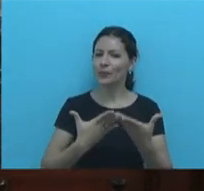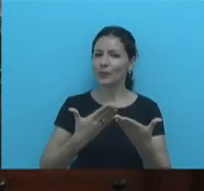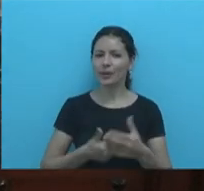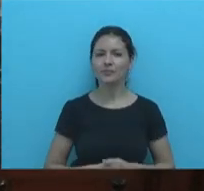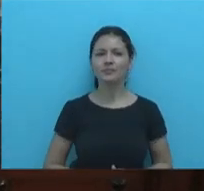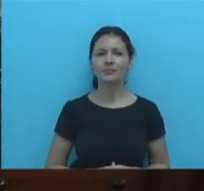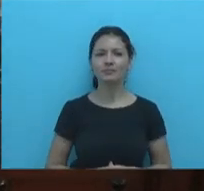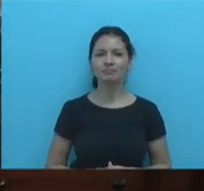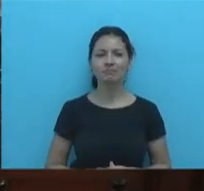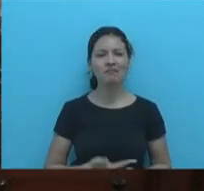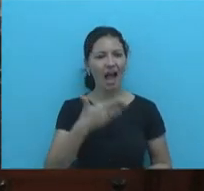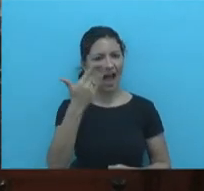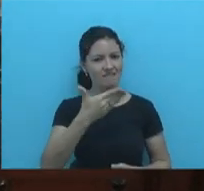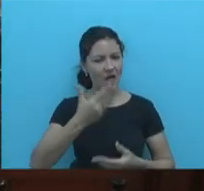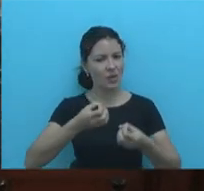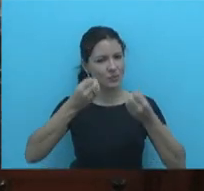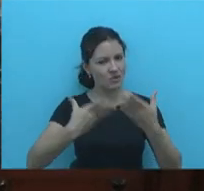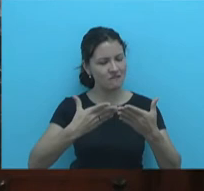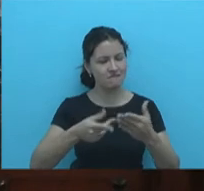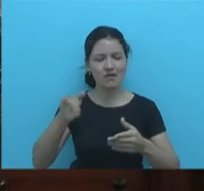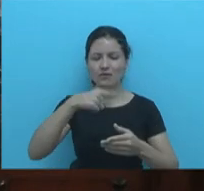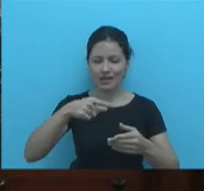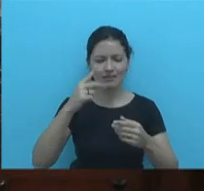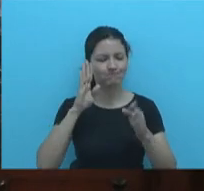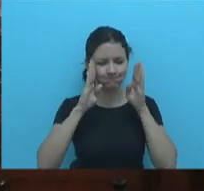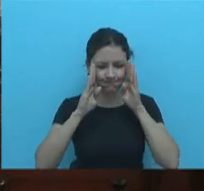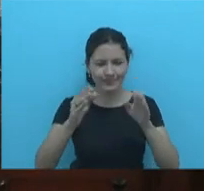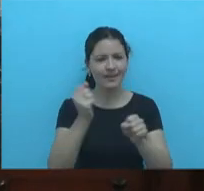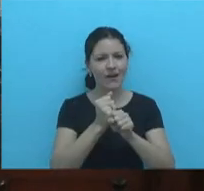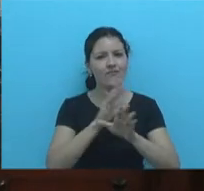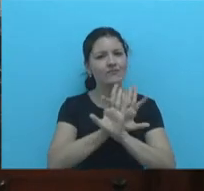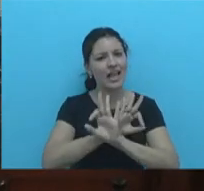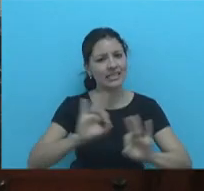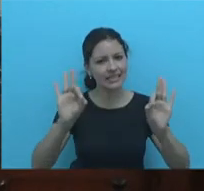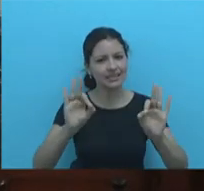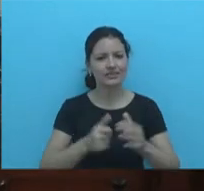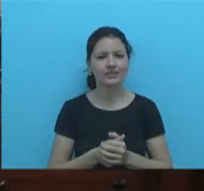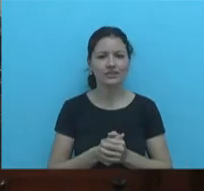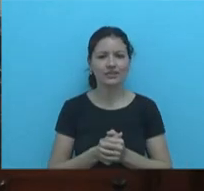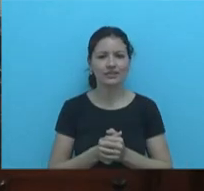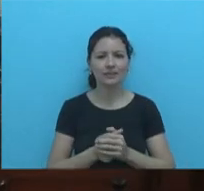se han expresado bien y con mucha dedicación, así que felicitaciones a Esteban,